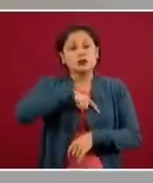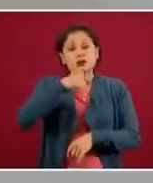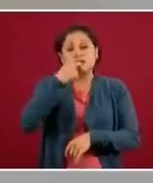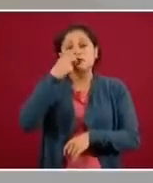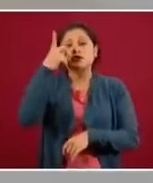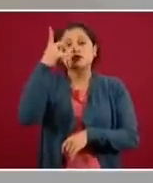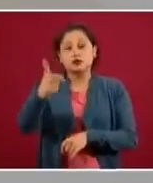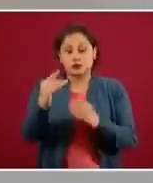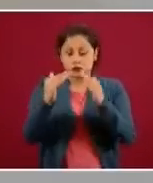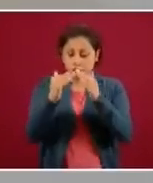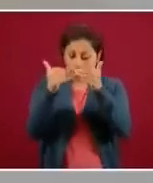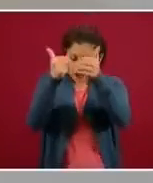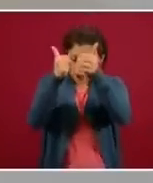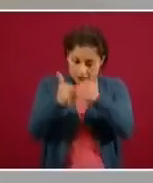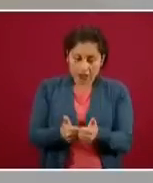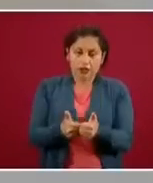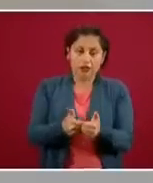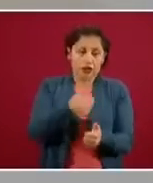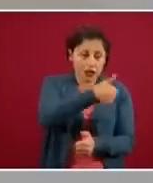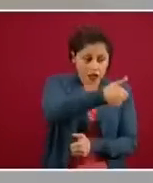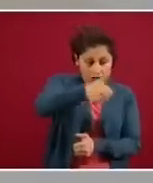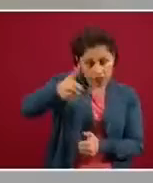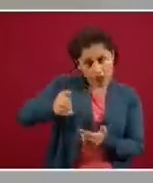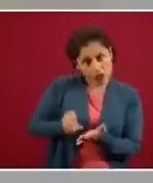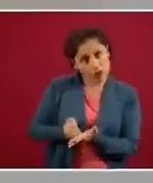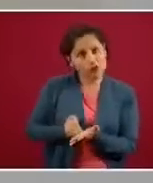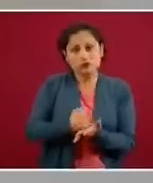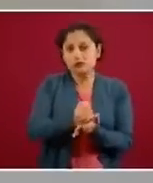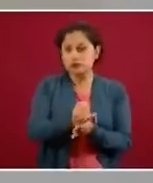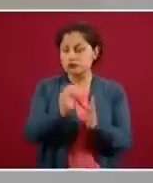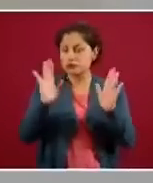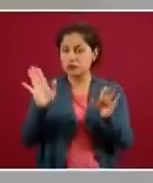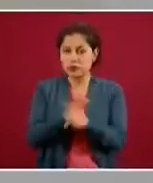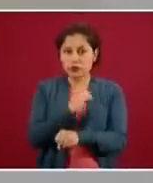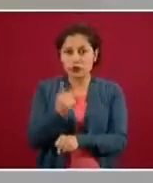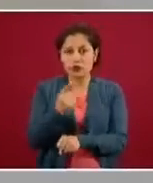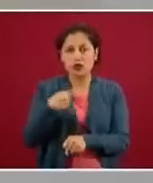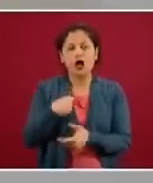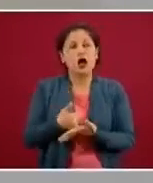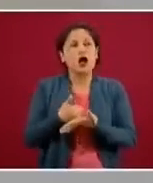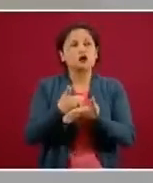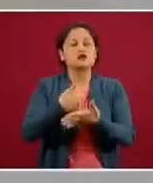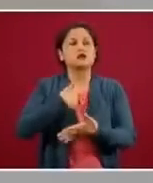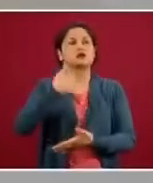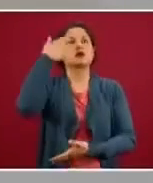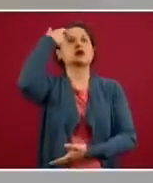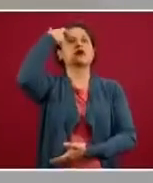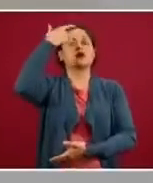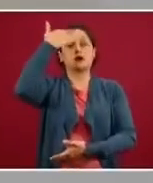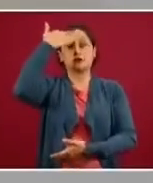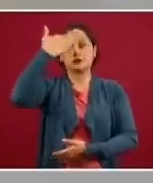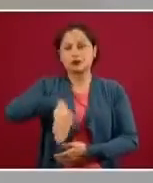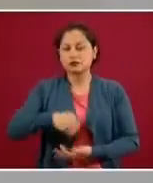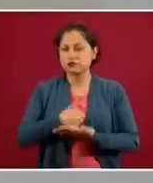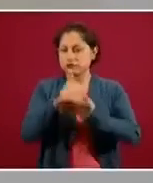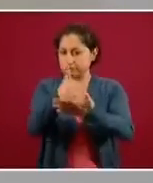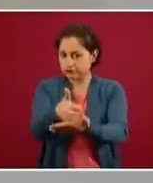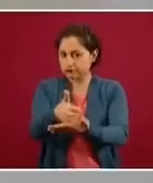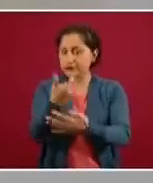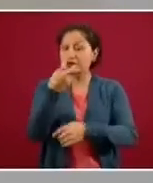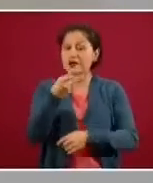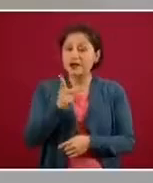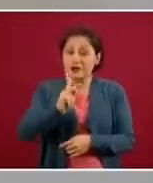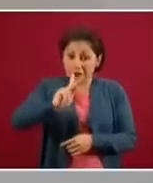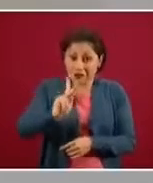voluntad personal que requiere conciencia, requiere un sentido de solidaridad. Pero cuando una persona